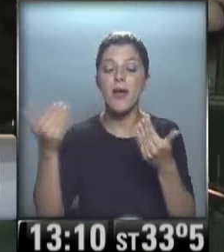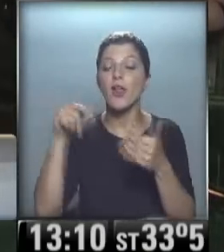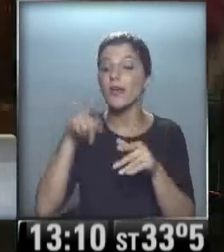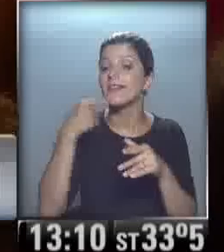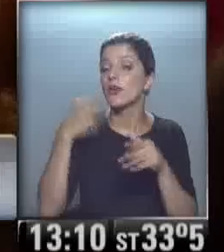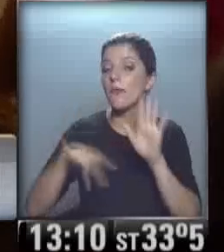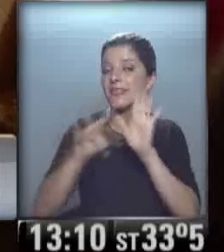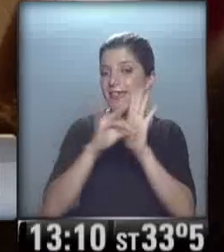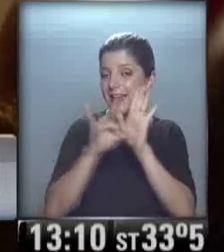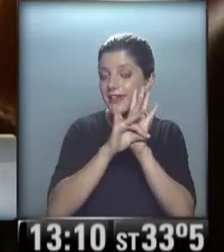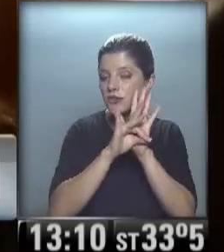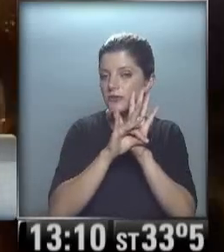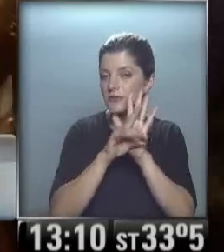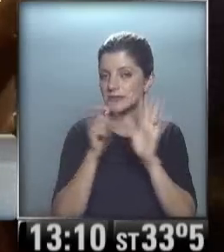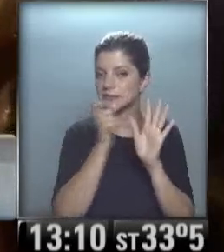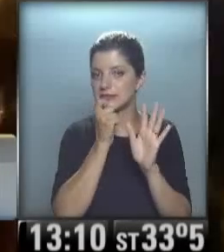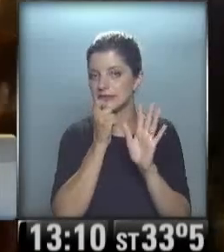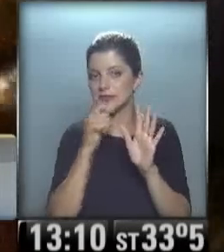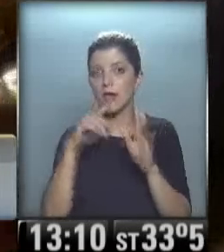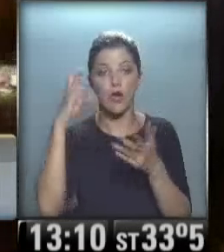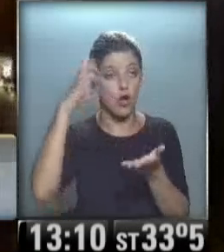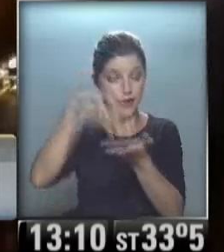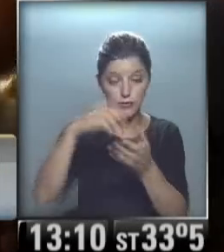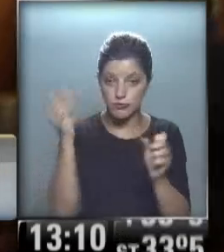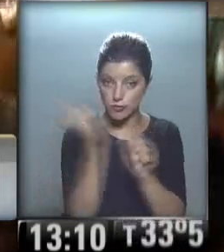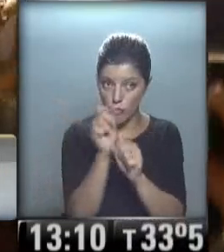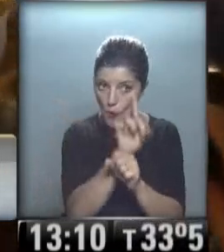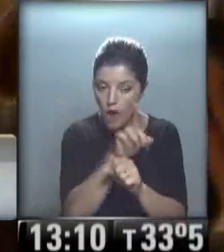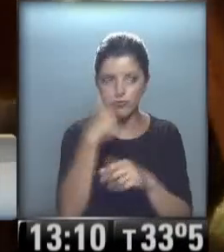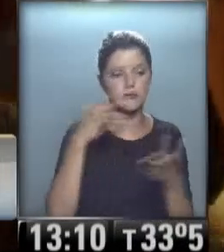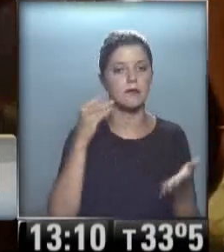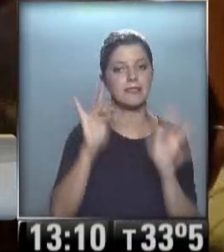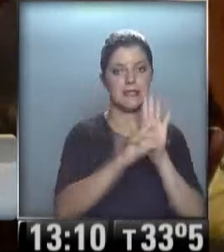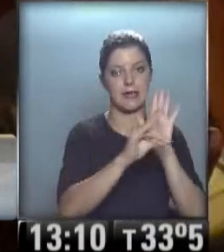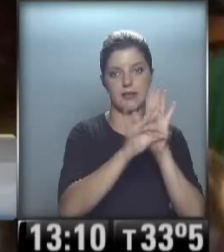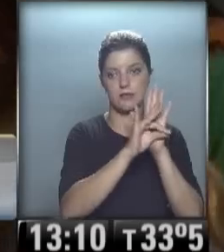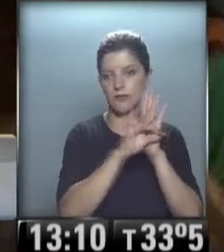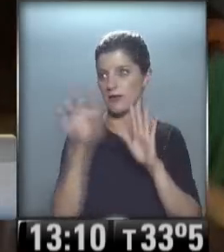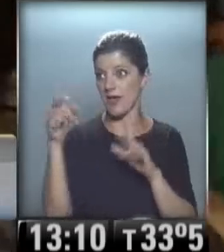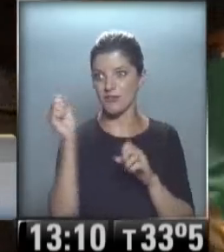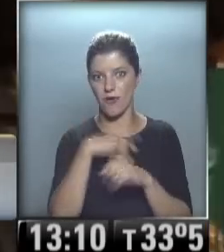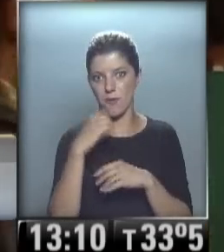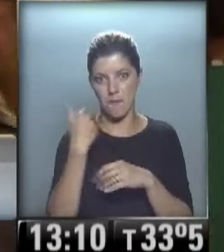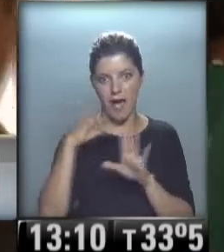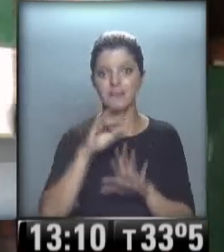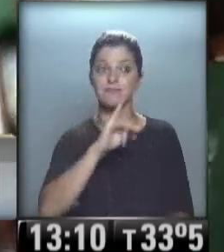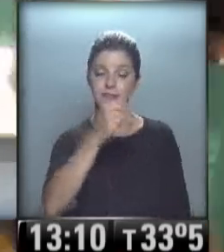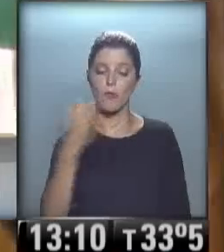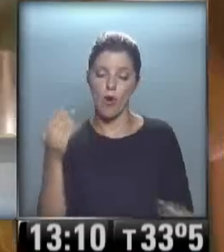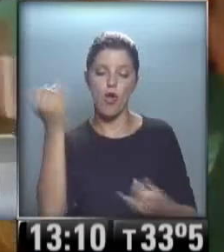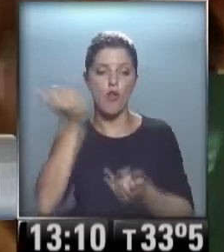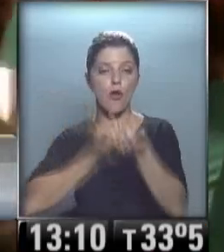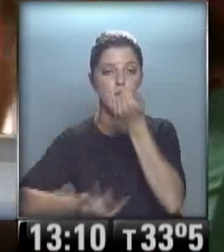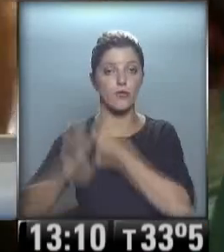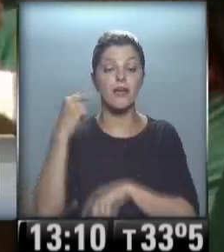decreto si no había posibilidades de hacerlo a través del con eso sería más radical todavía hacerlo por decreto exactamente ella lo que nos dijo fue que había